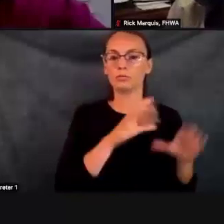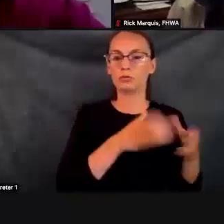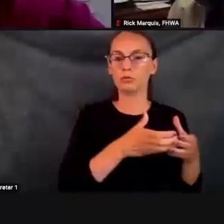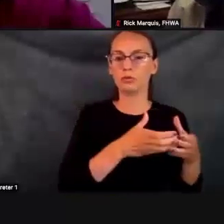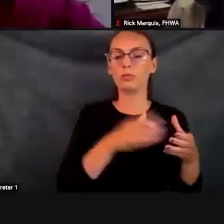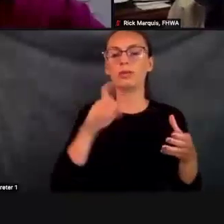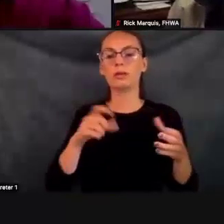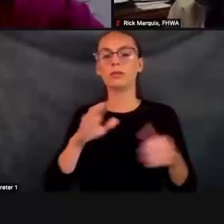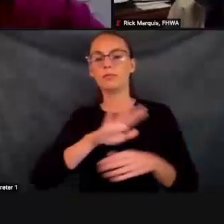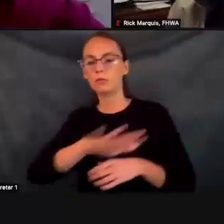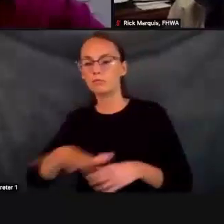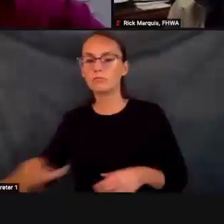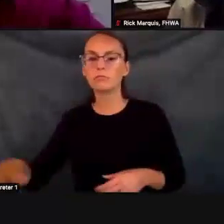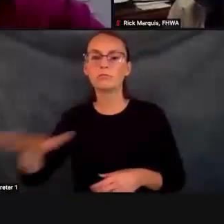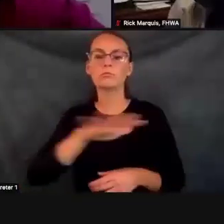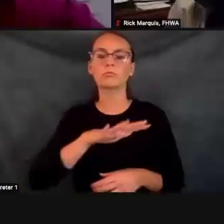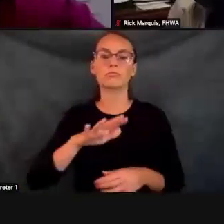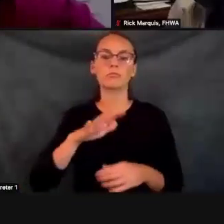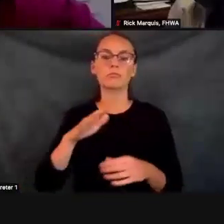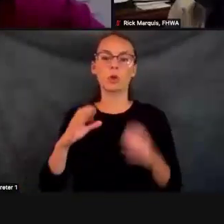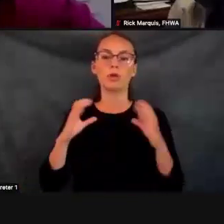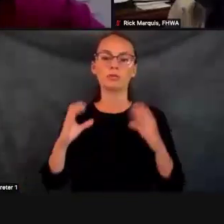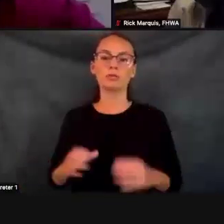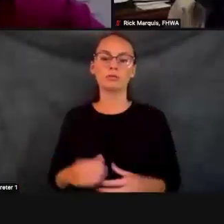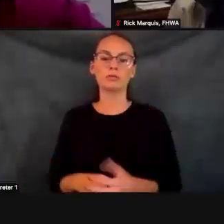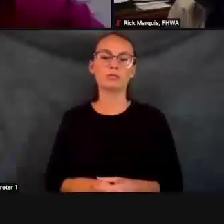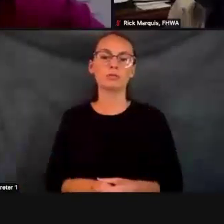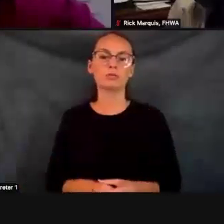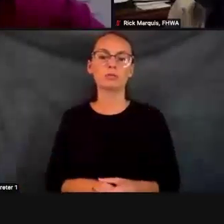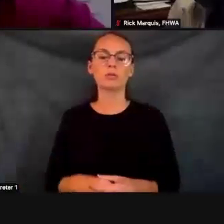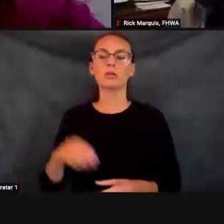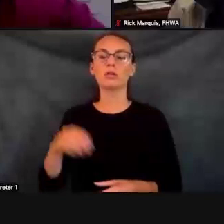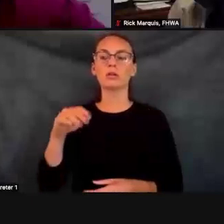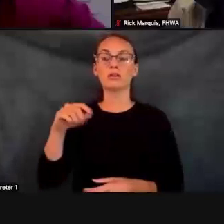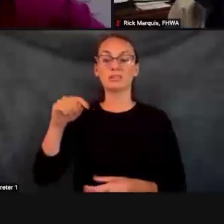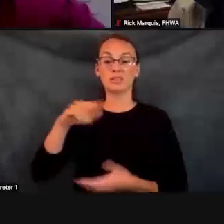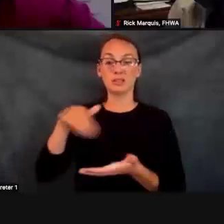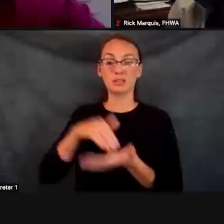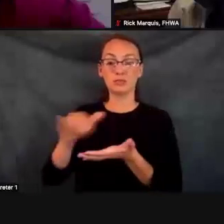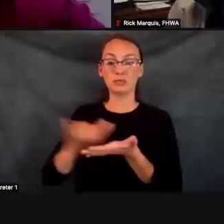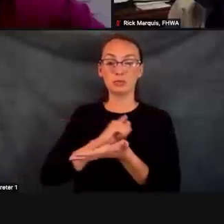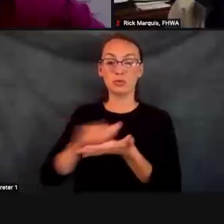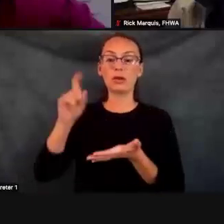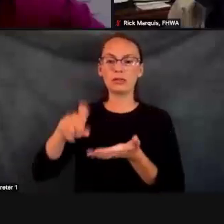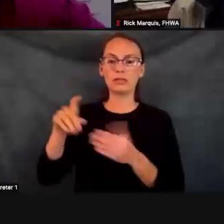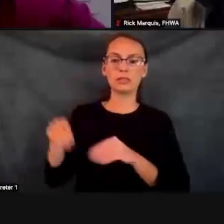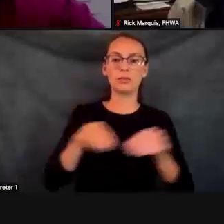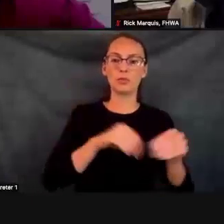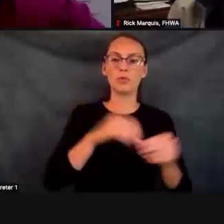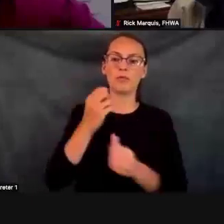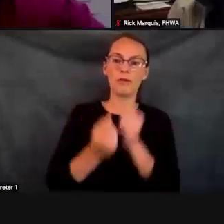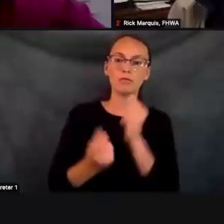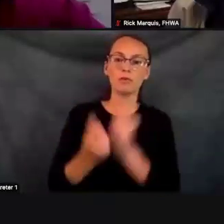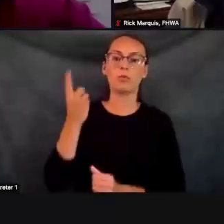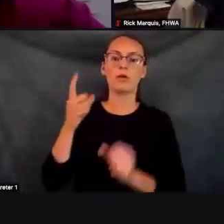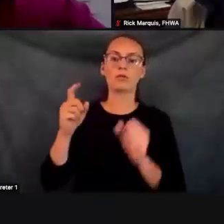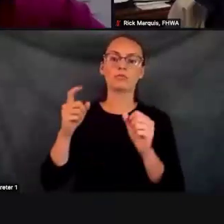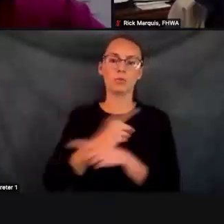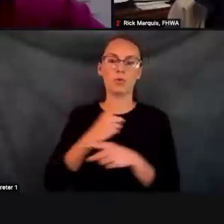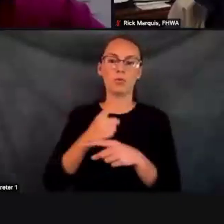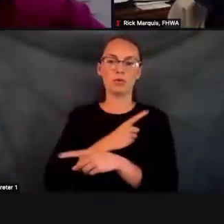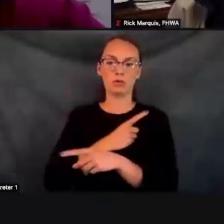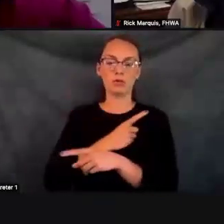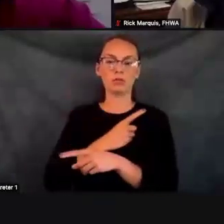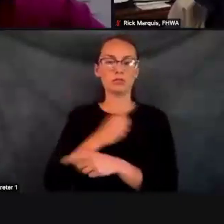los ciudadanos. Eso incluye el transporte en el Central de Nueva York. Tiene que llevar a todos a sus lugares